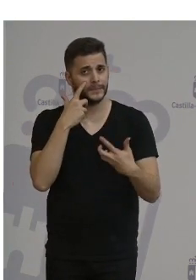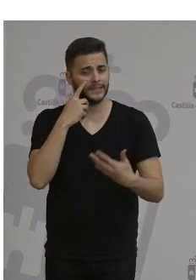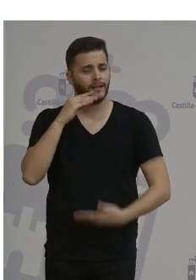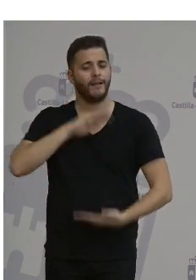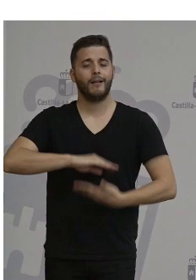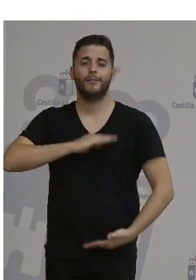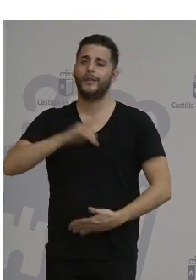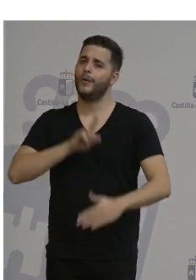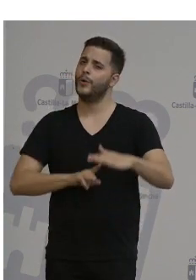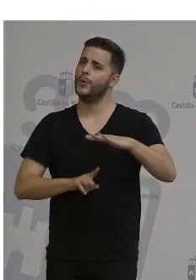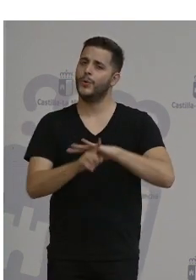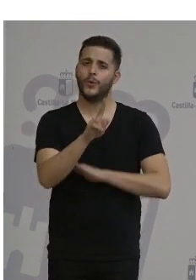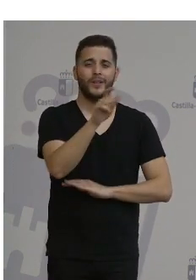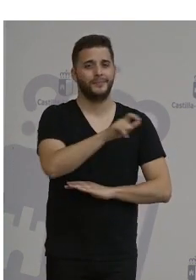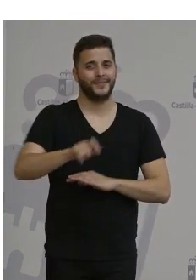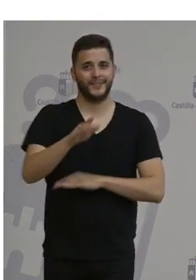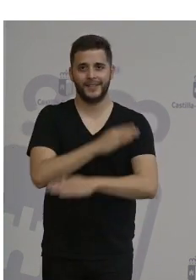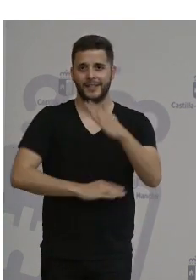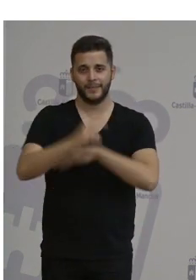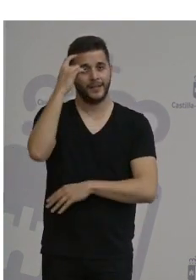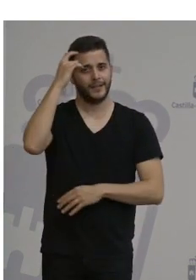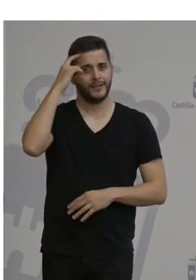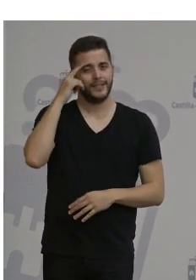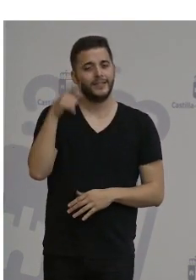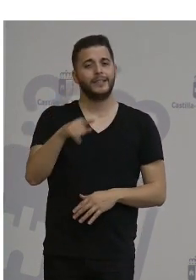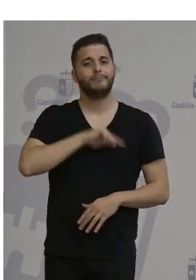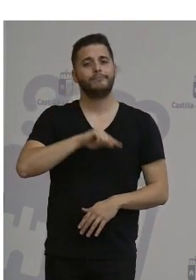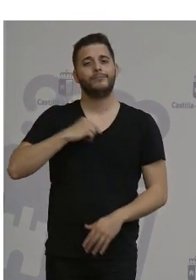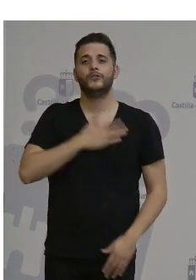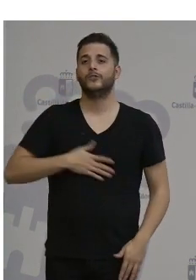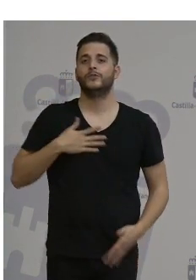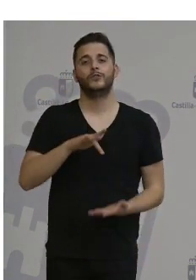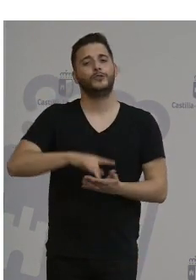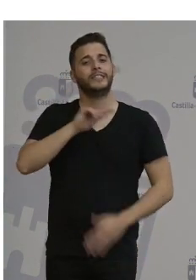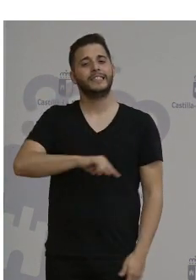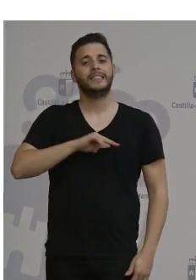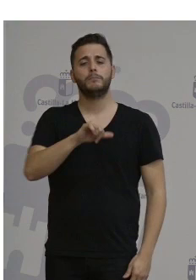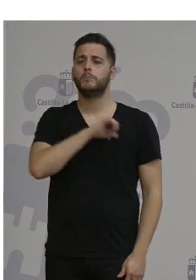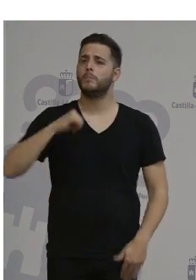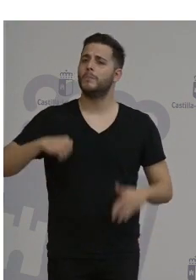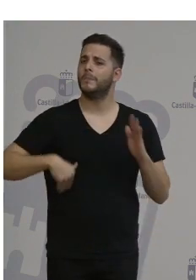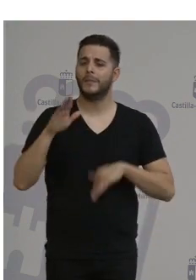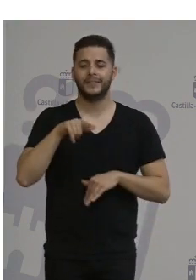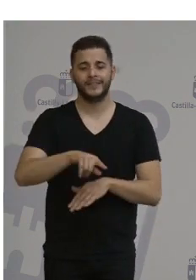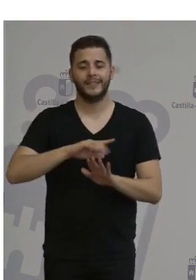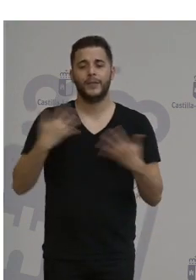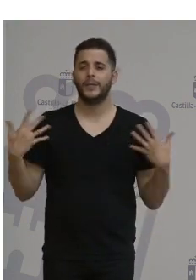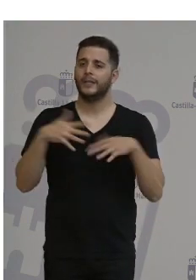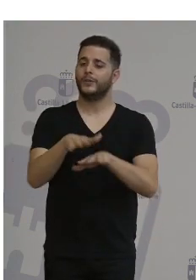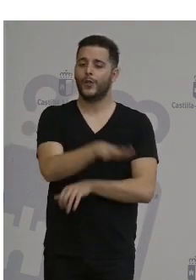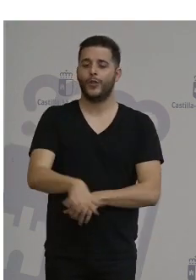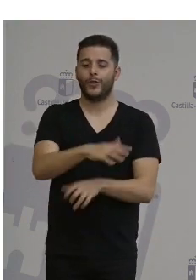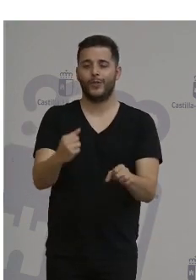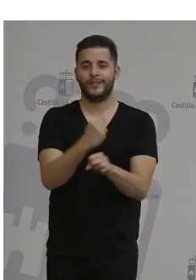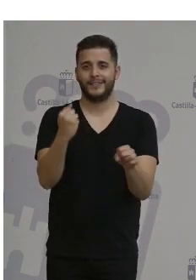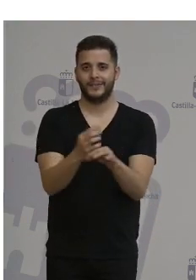superación de las personas con discapacidad intelectual y su satisfacción al sentirse más autónomas e integradas en espacios normalizados de